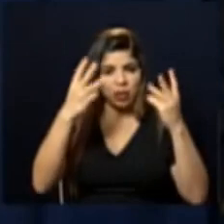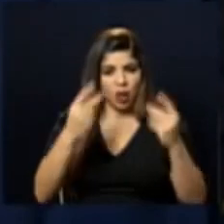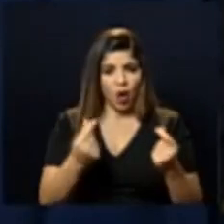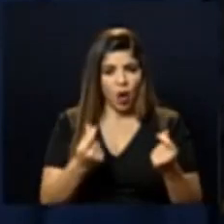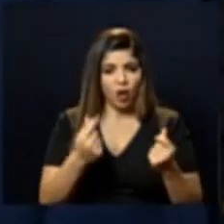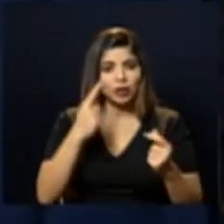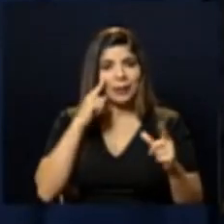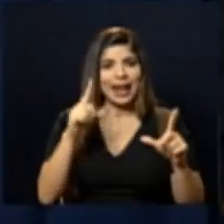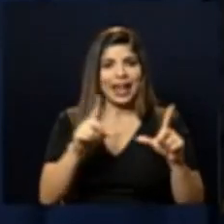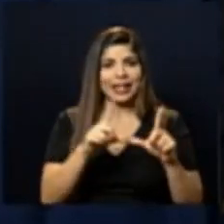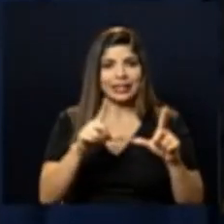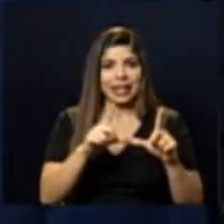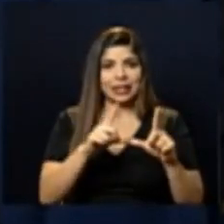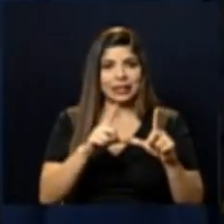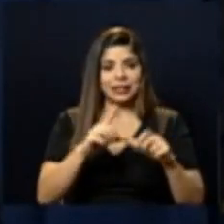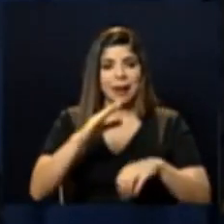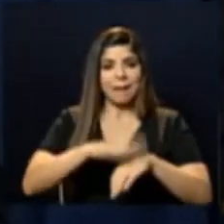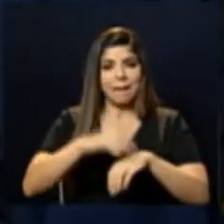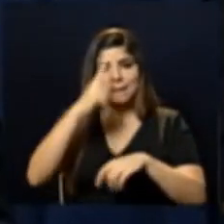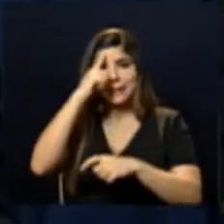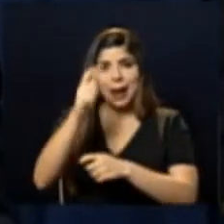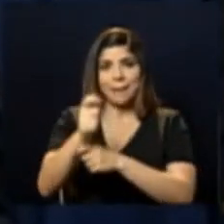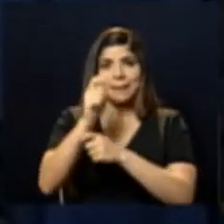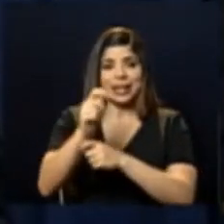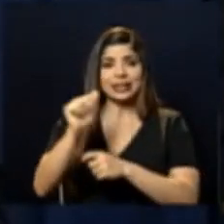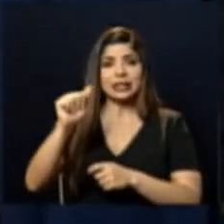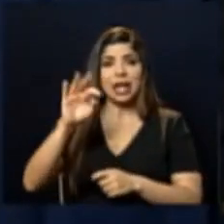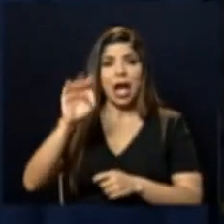en las licencias para la pesca de atún